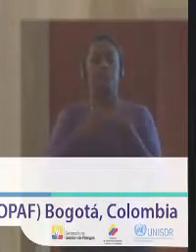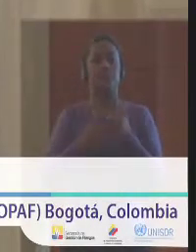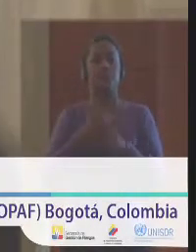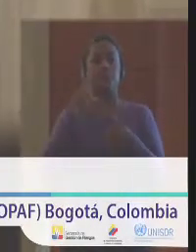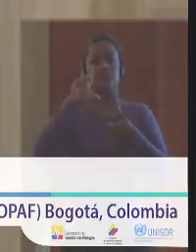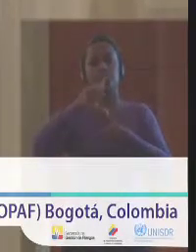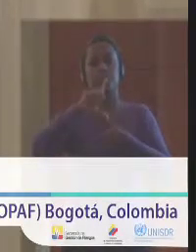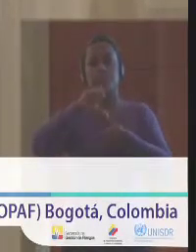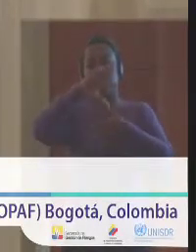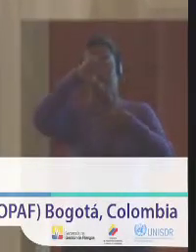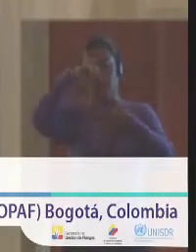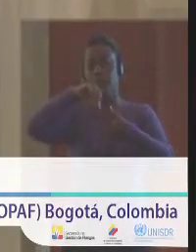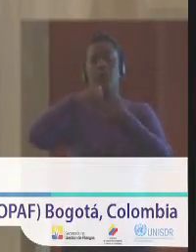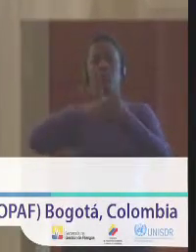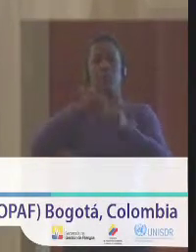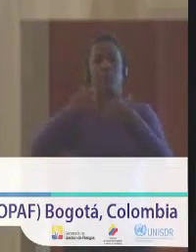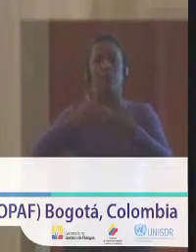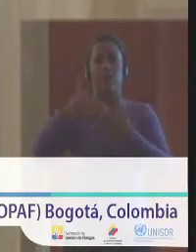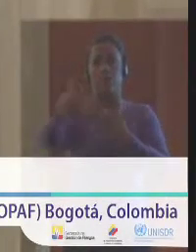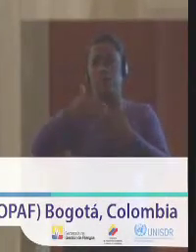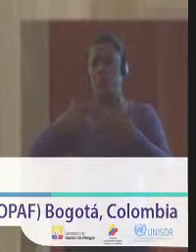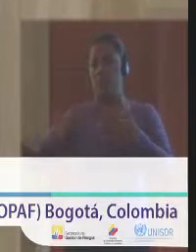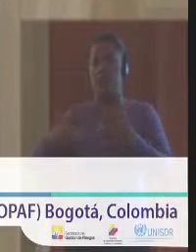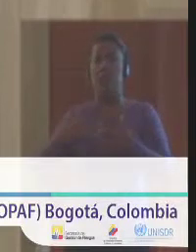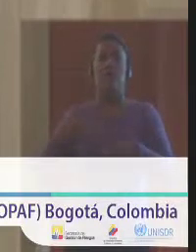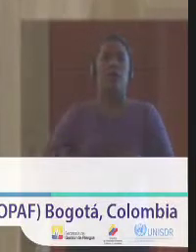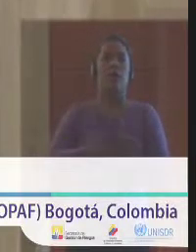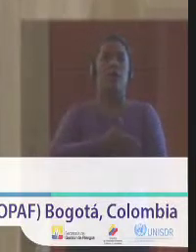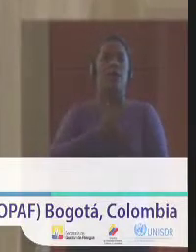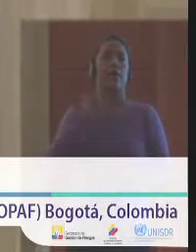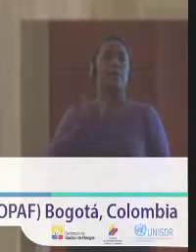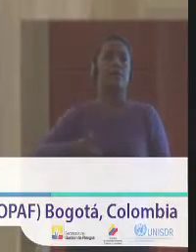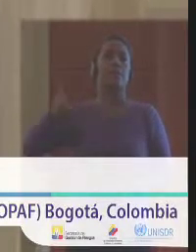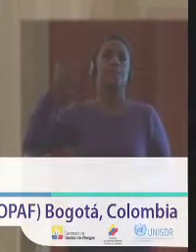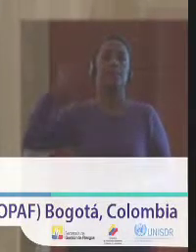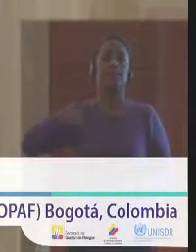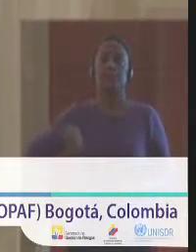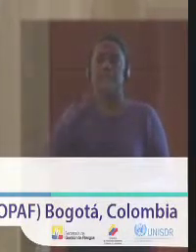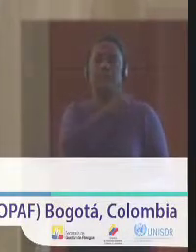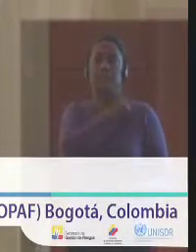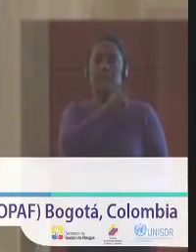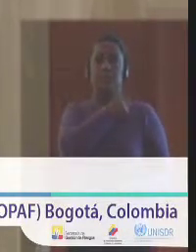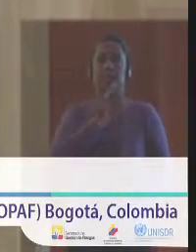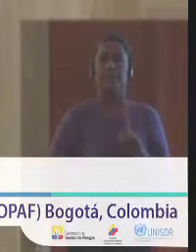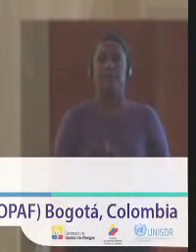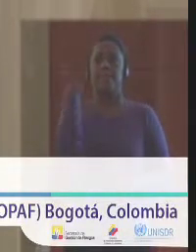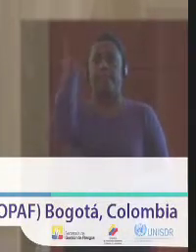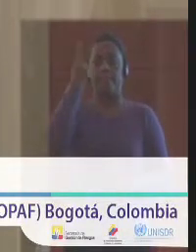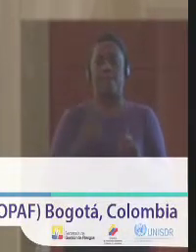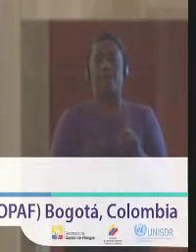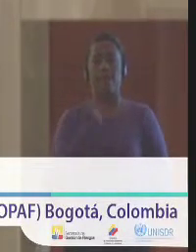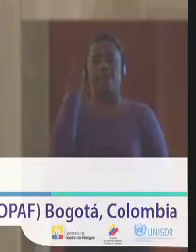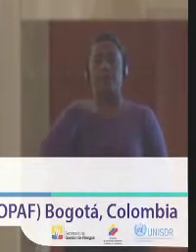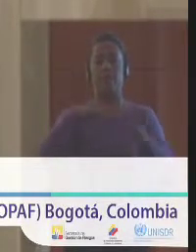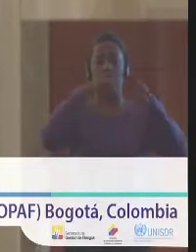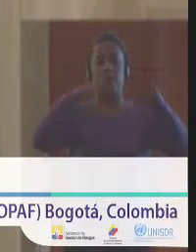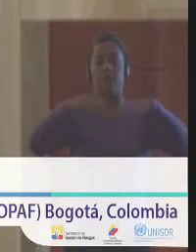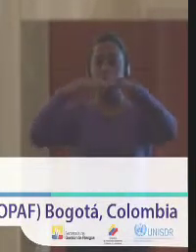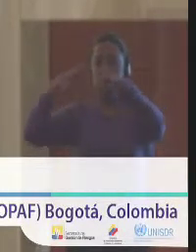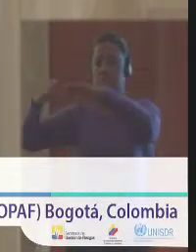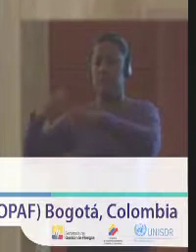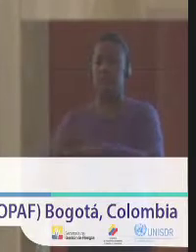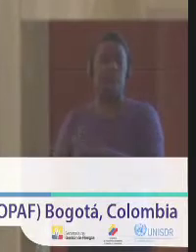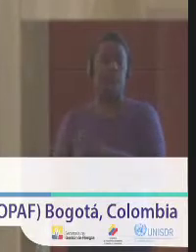donde inicialmente fue la conquista de los españoles en una primera caserío, unas primeras casas que fueron